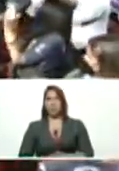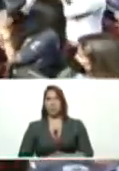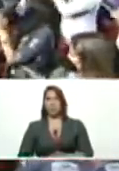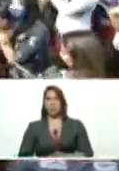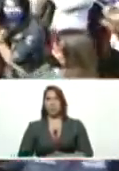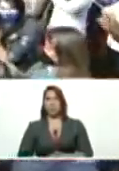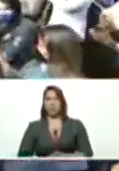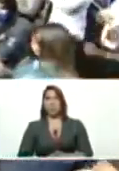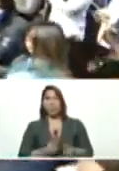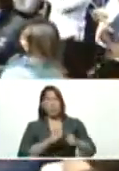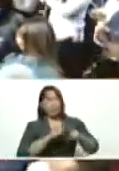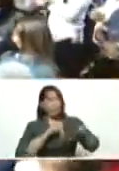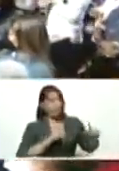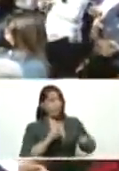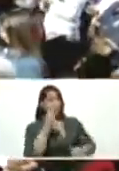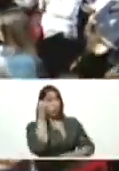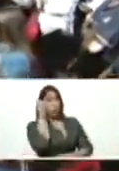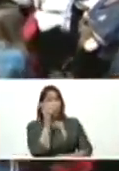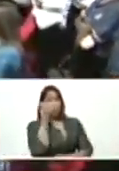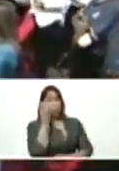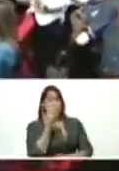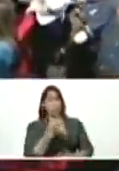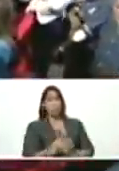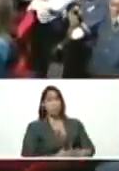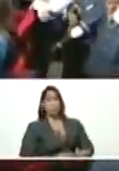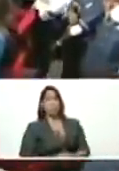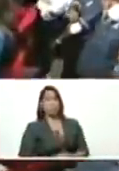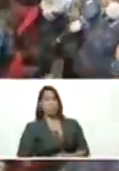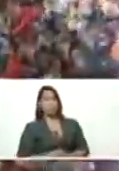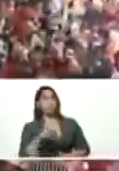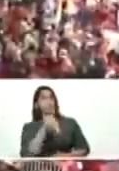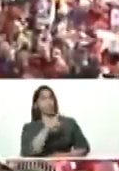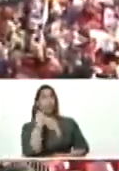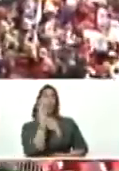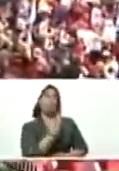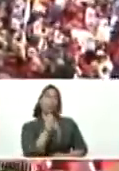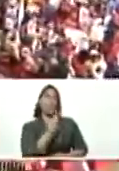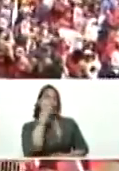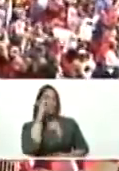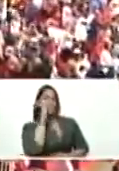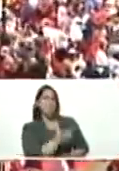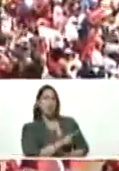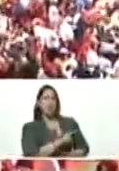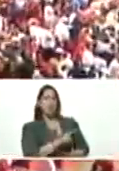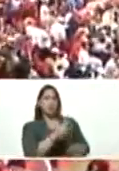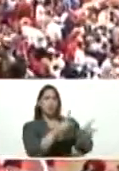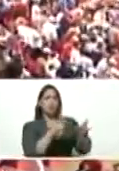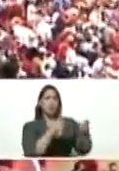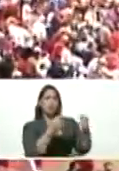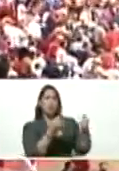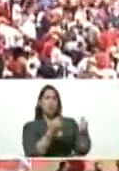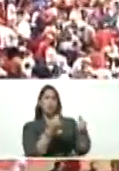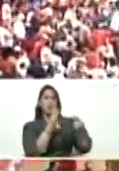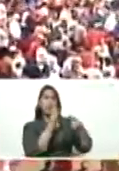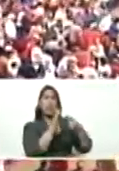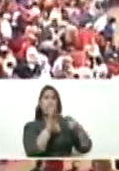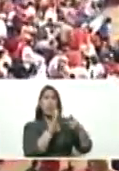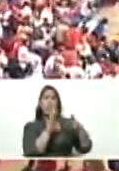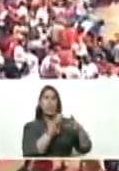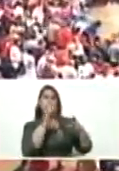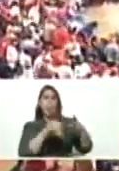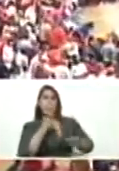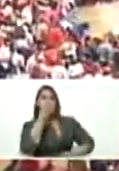pero el progreso no solamente vemos el salario los elementos en la